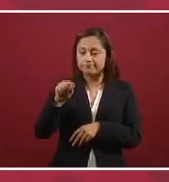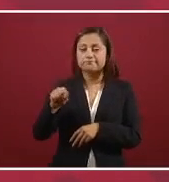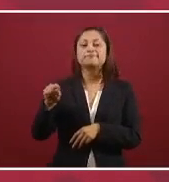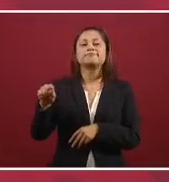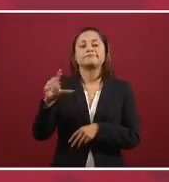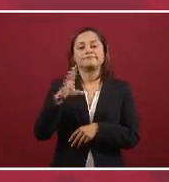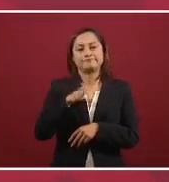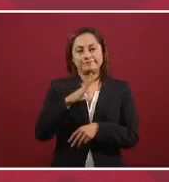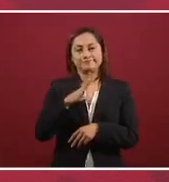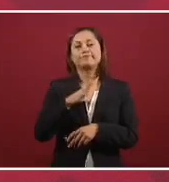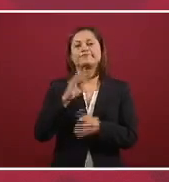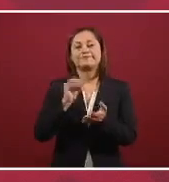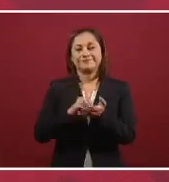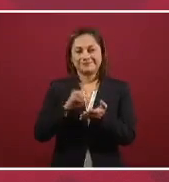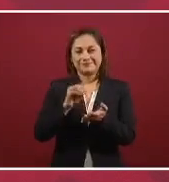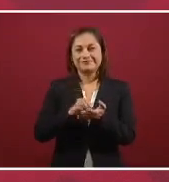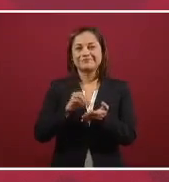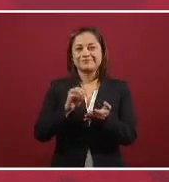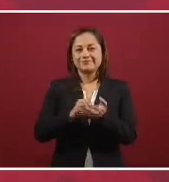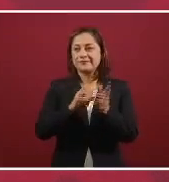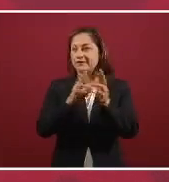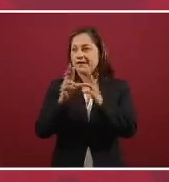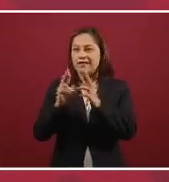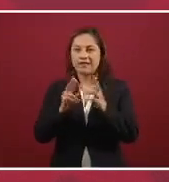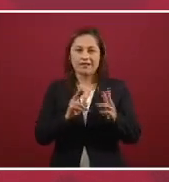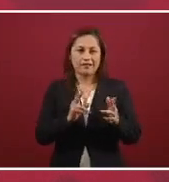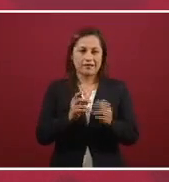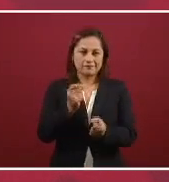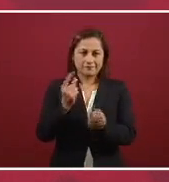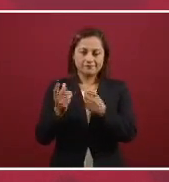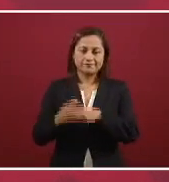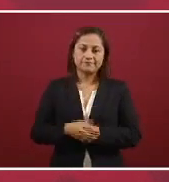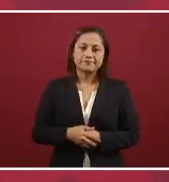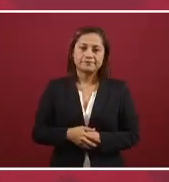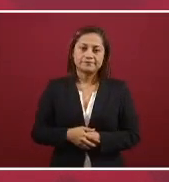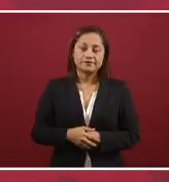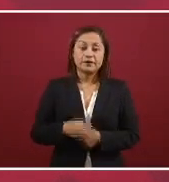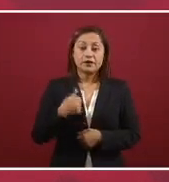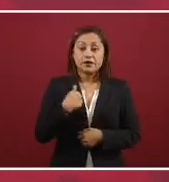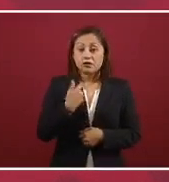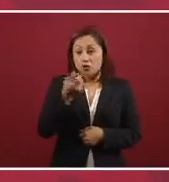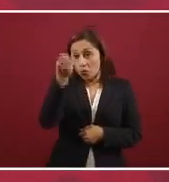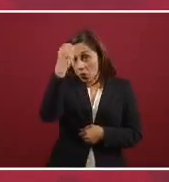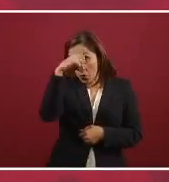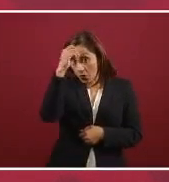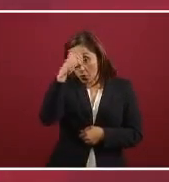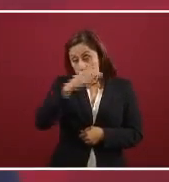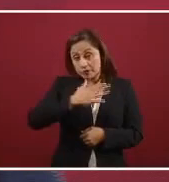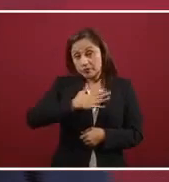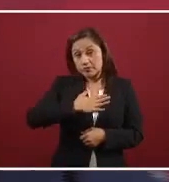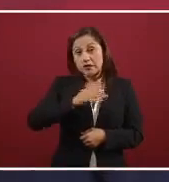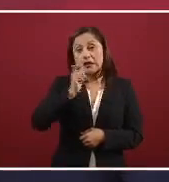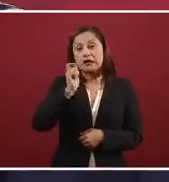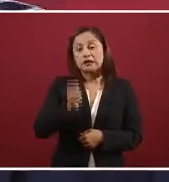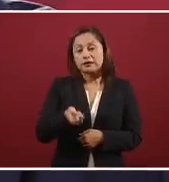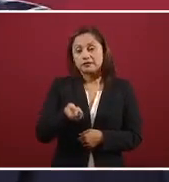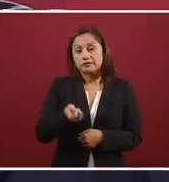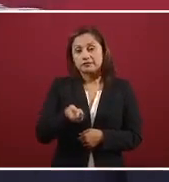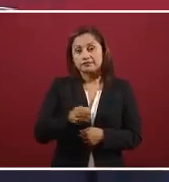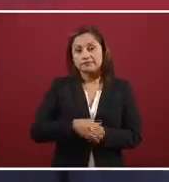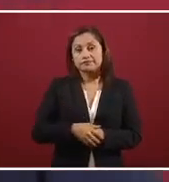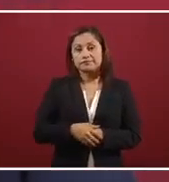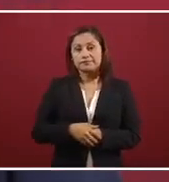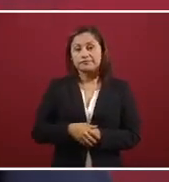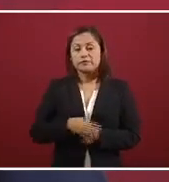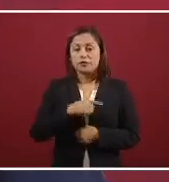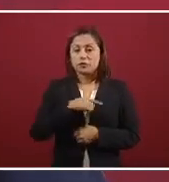afectaciones. Lo que puedo comentar es de que no vamos a dejar nosotros de